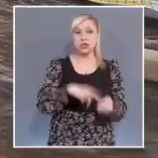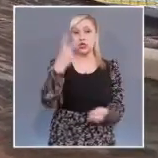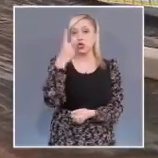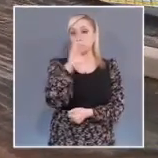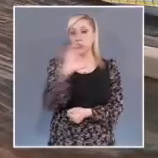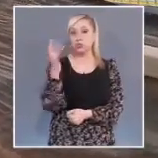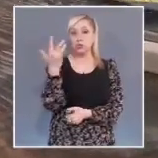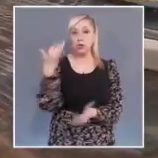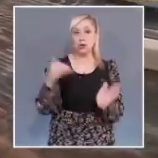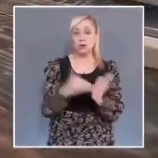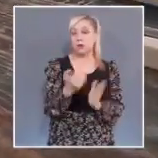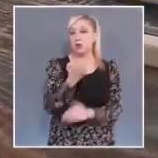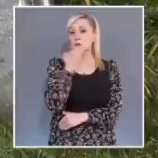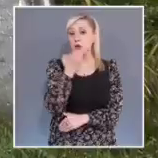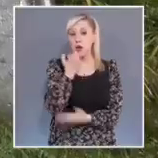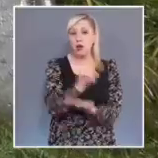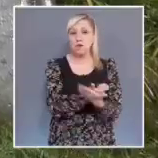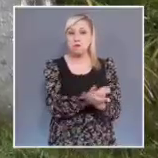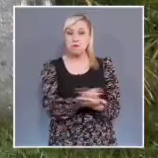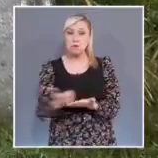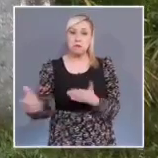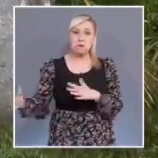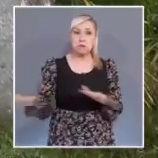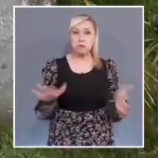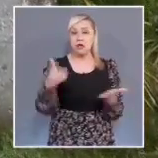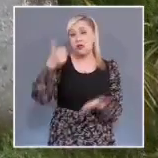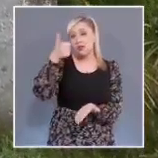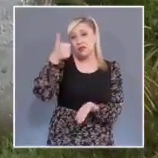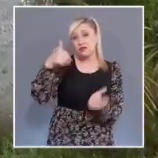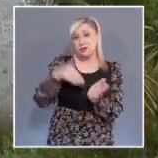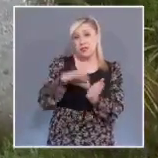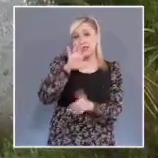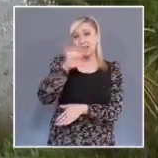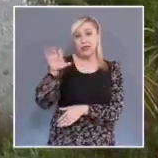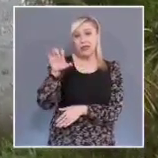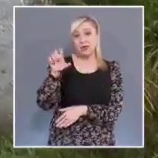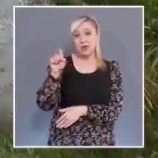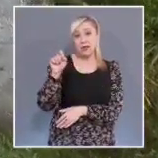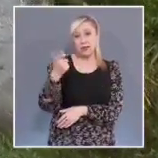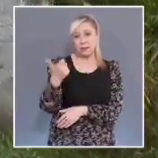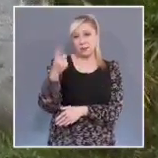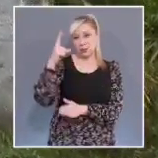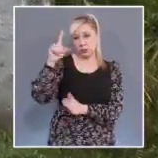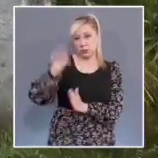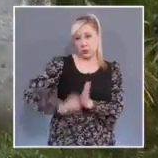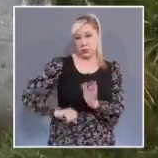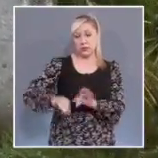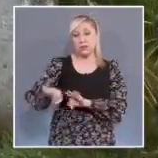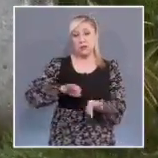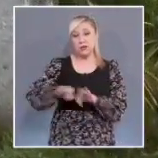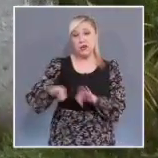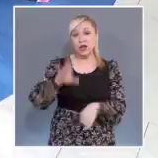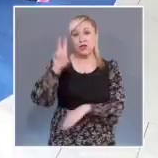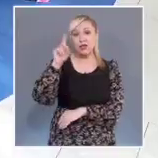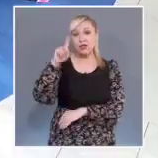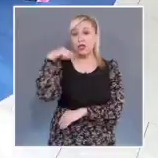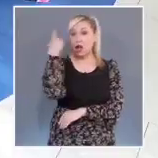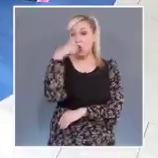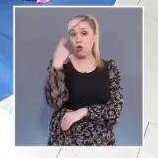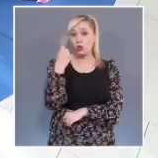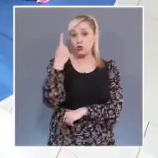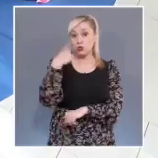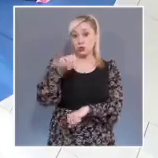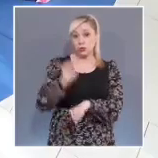con un salario promedio de 6,520 pesos al mes, con una jornada laboral de 30 horas a la semana. La